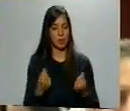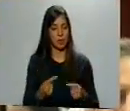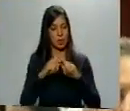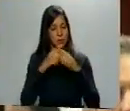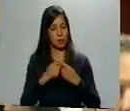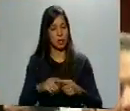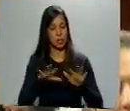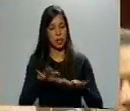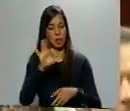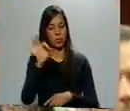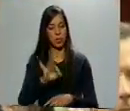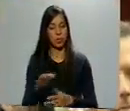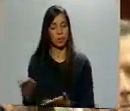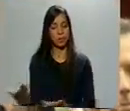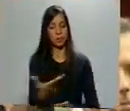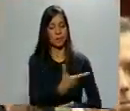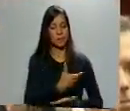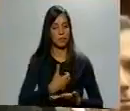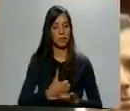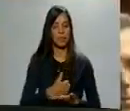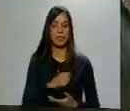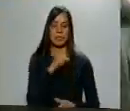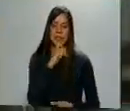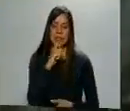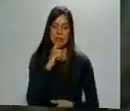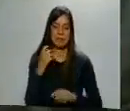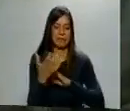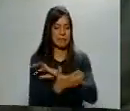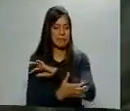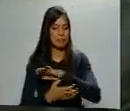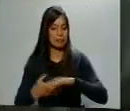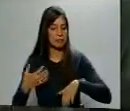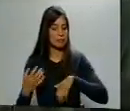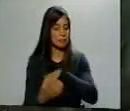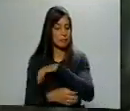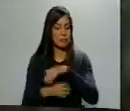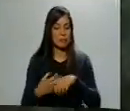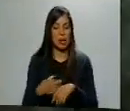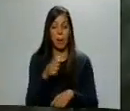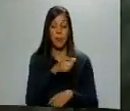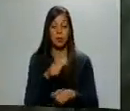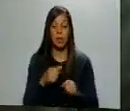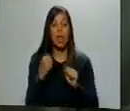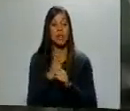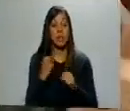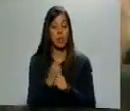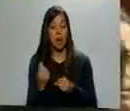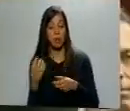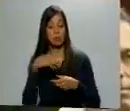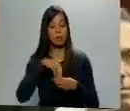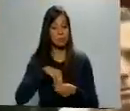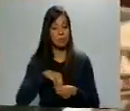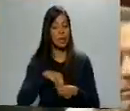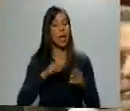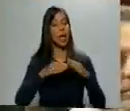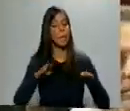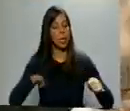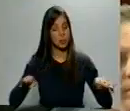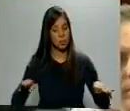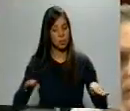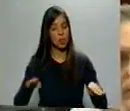esos recursos. Entonces se ha convertido en un gran problema para los trabajadores y las trabajadoras, y un gran problema que